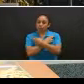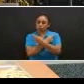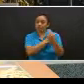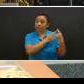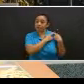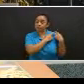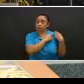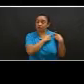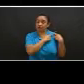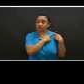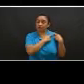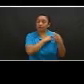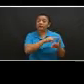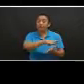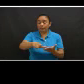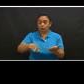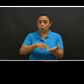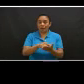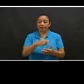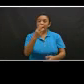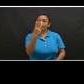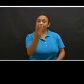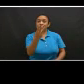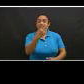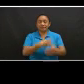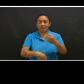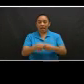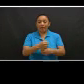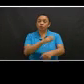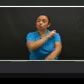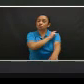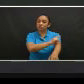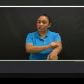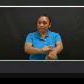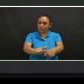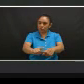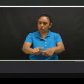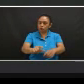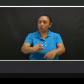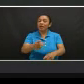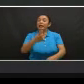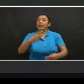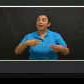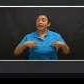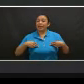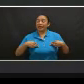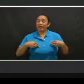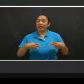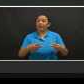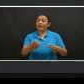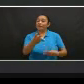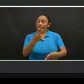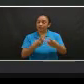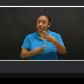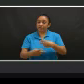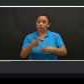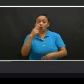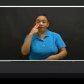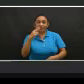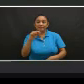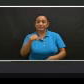del viñedo, 3 años seguidos he venido a ver si esta higuera ya tiene